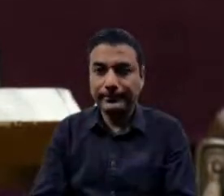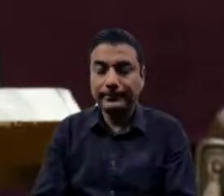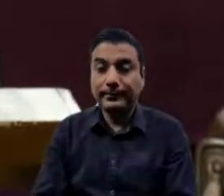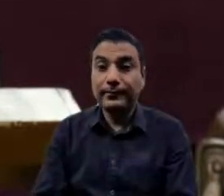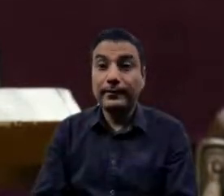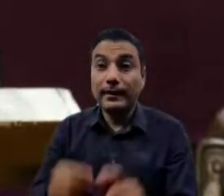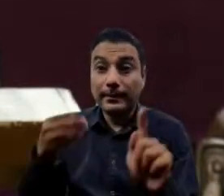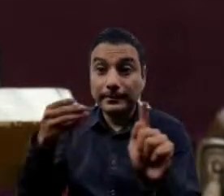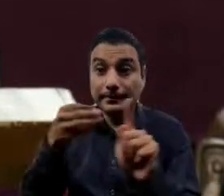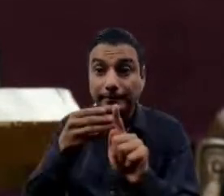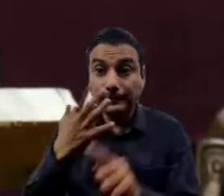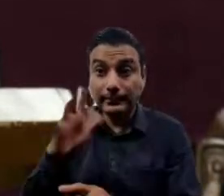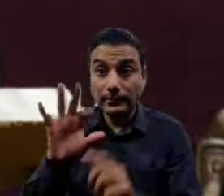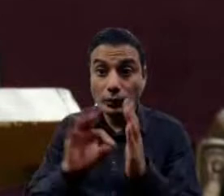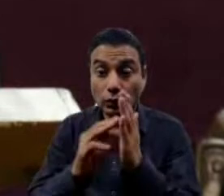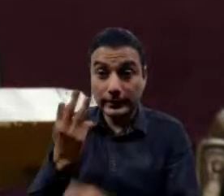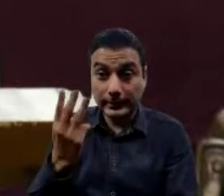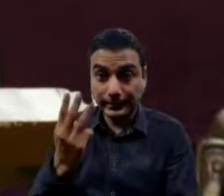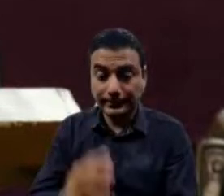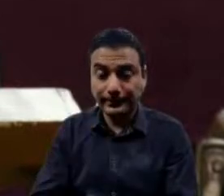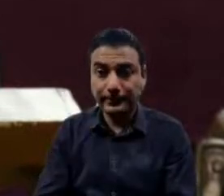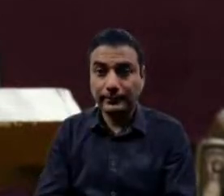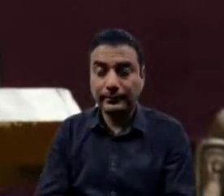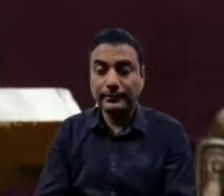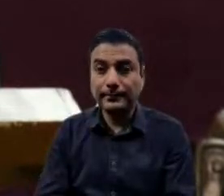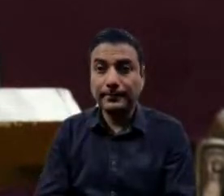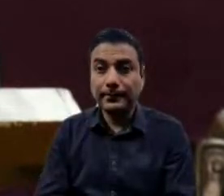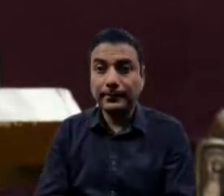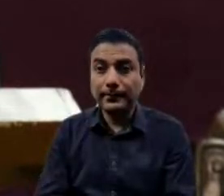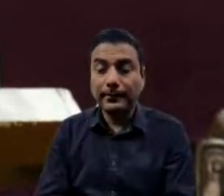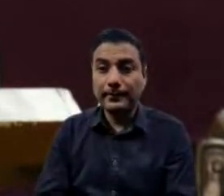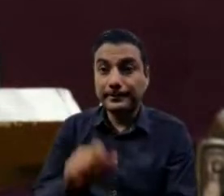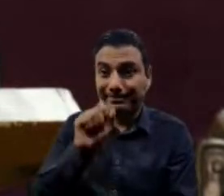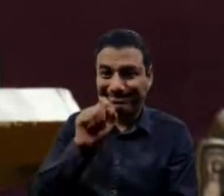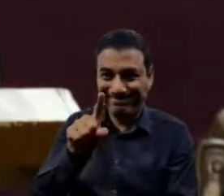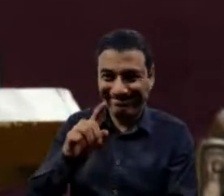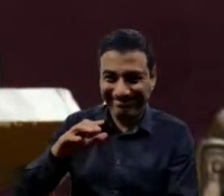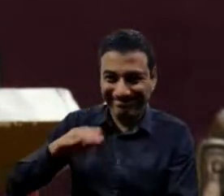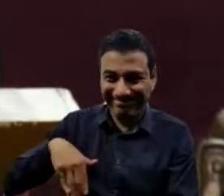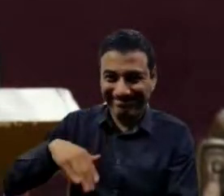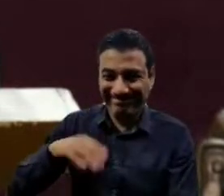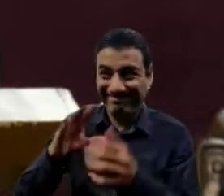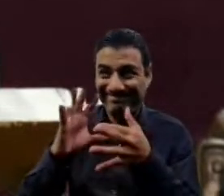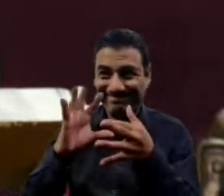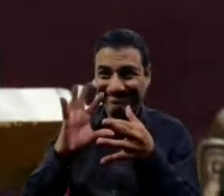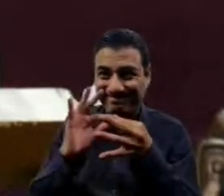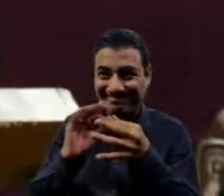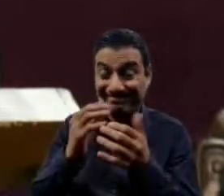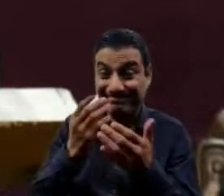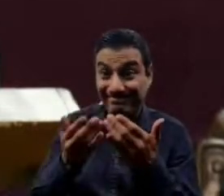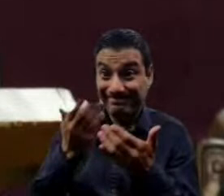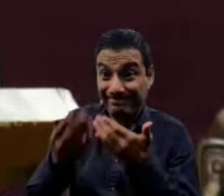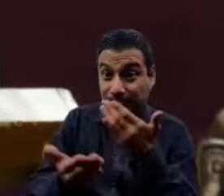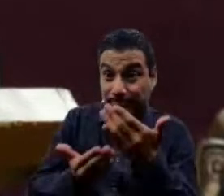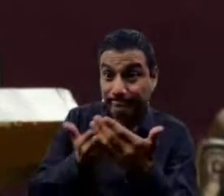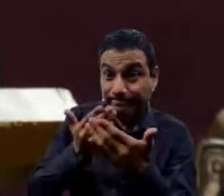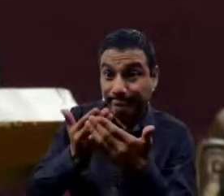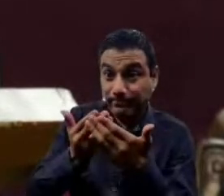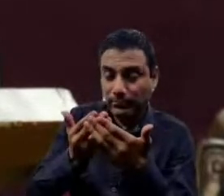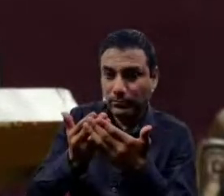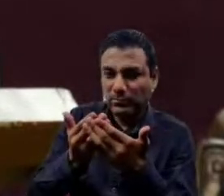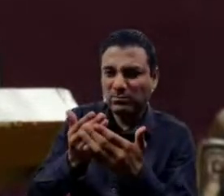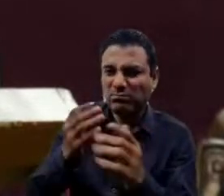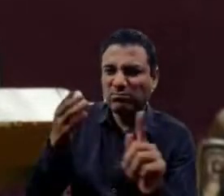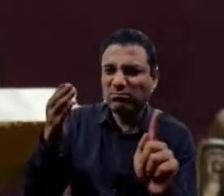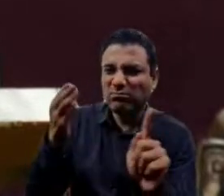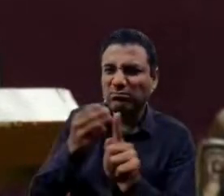10.3, así en consideración de los razonamientos antes descritos, la presente iniciativa tiene por